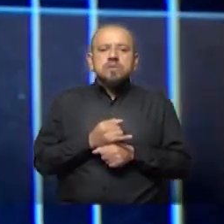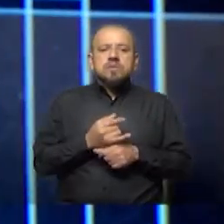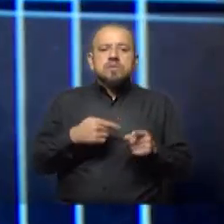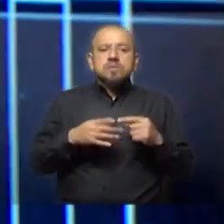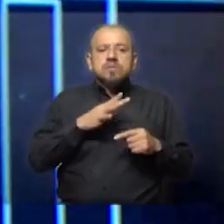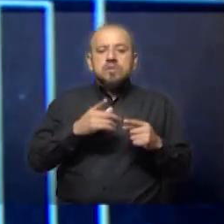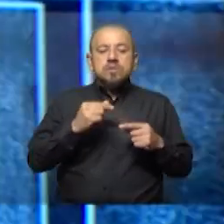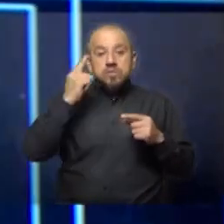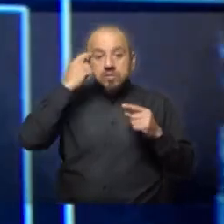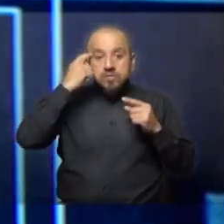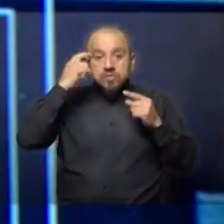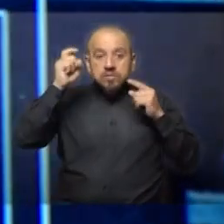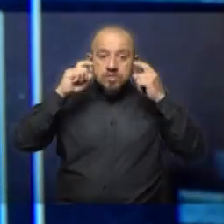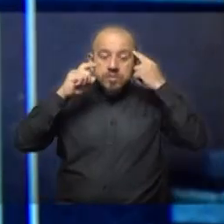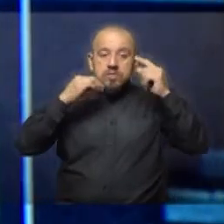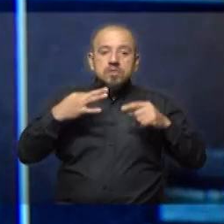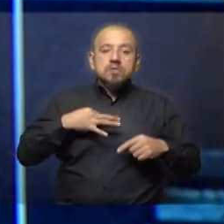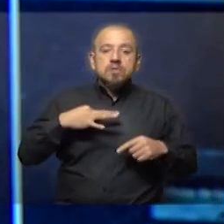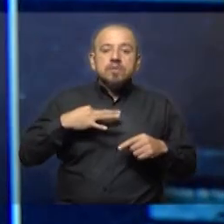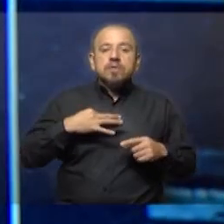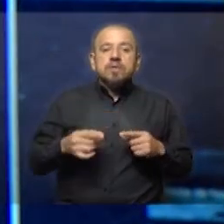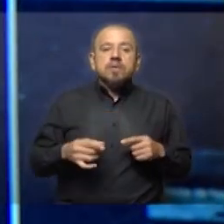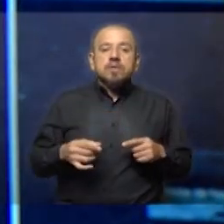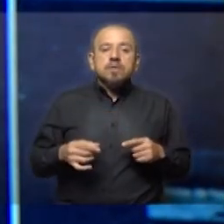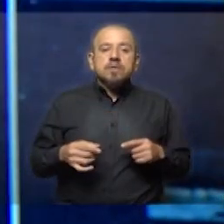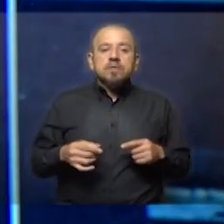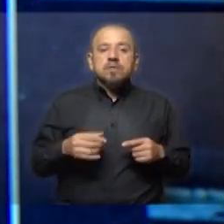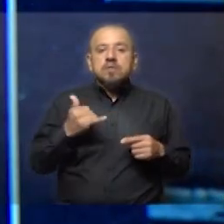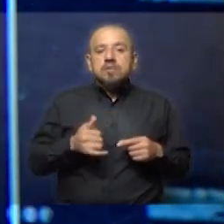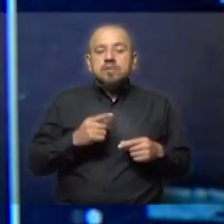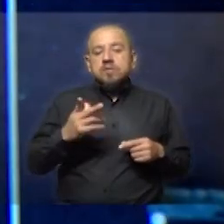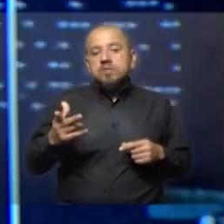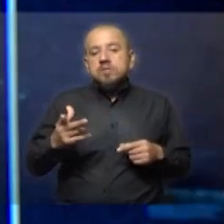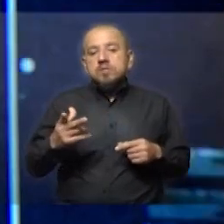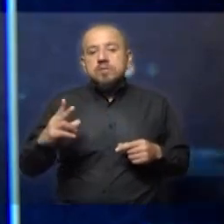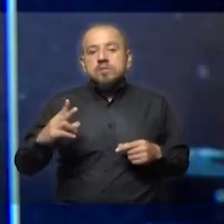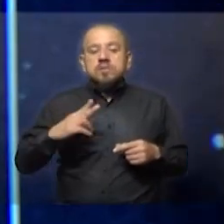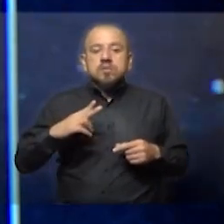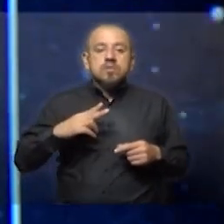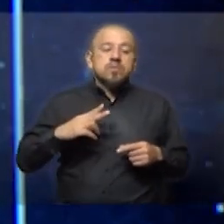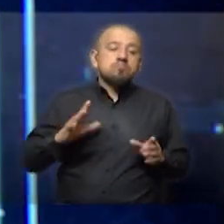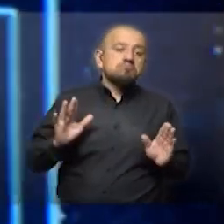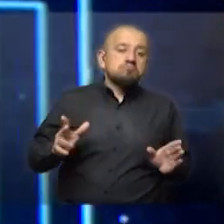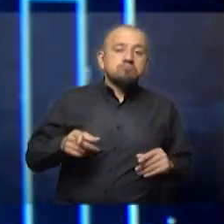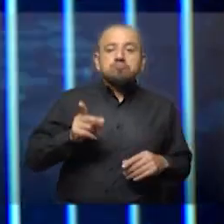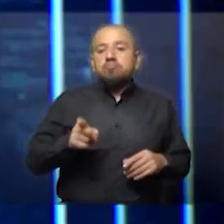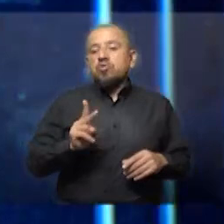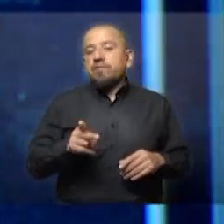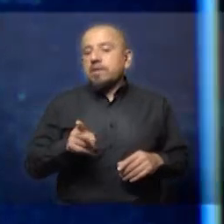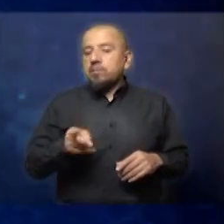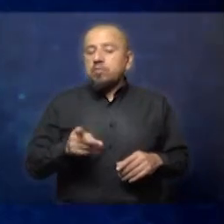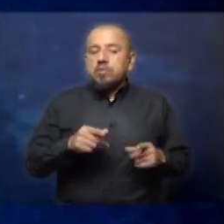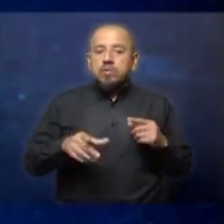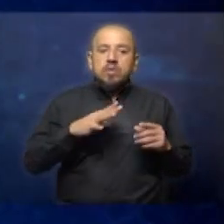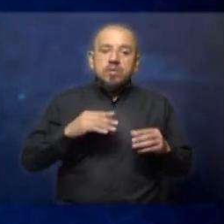creer que como hay un ideal de vida debemos prohibir todo lo que no sea este ese ideal no no él cree que